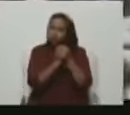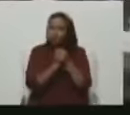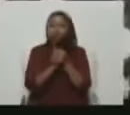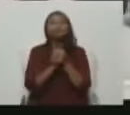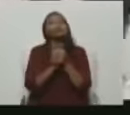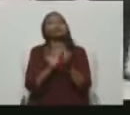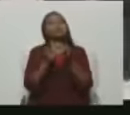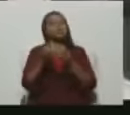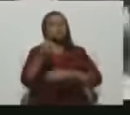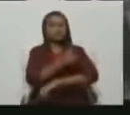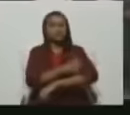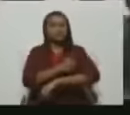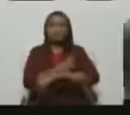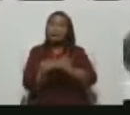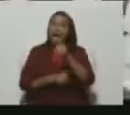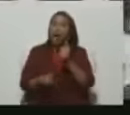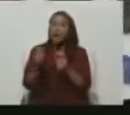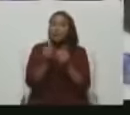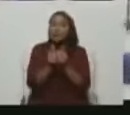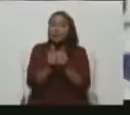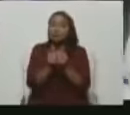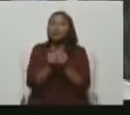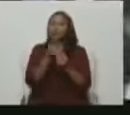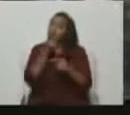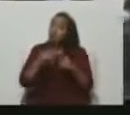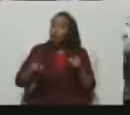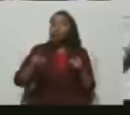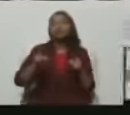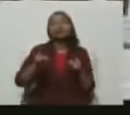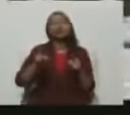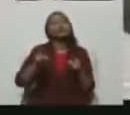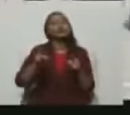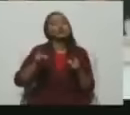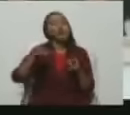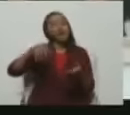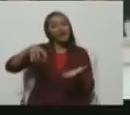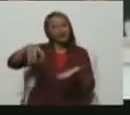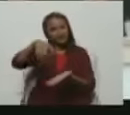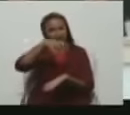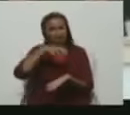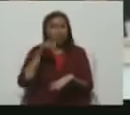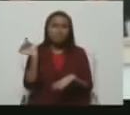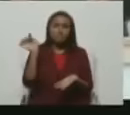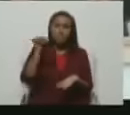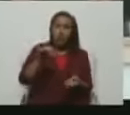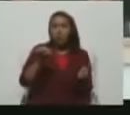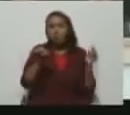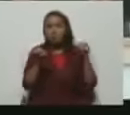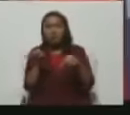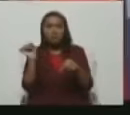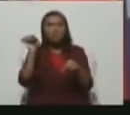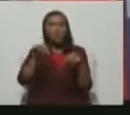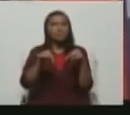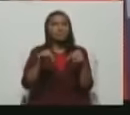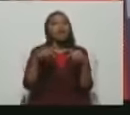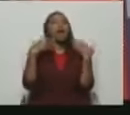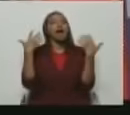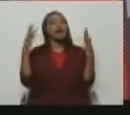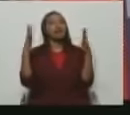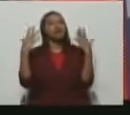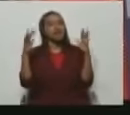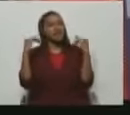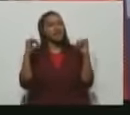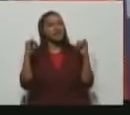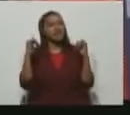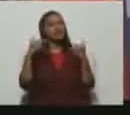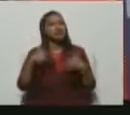los acompañantes venidos de otros paisajes, de otras latitudes, a celebrar con nosotros esta